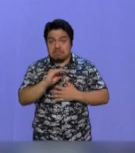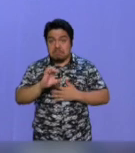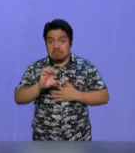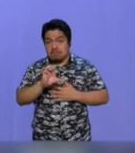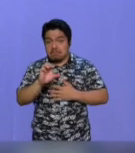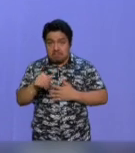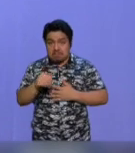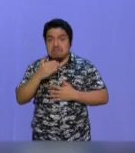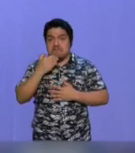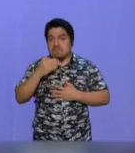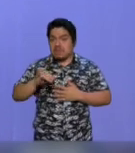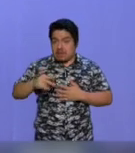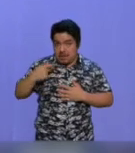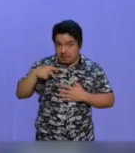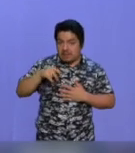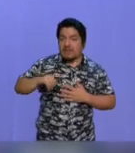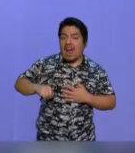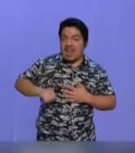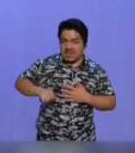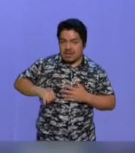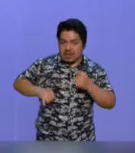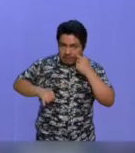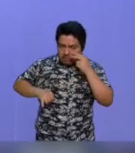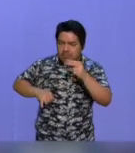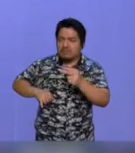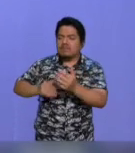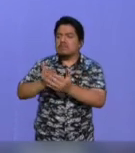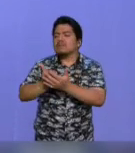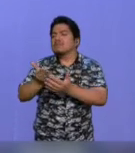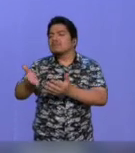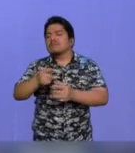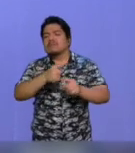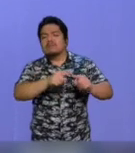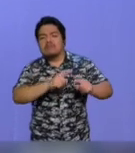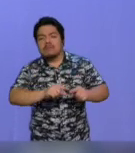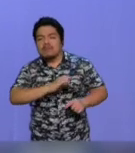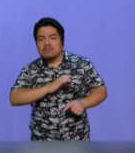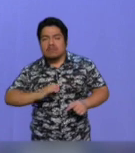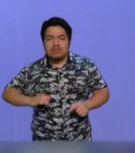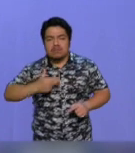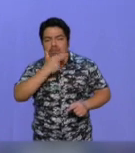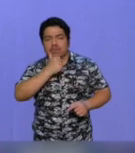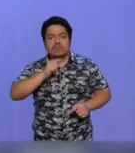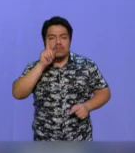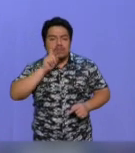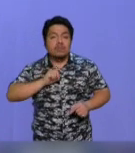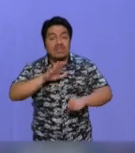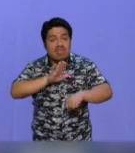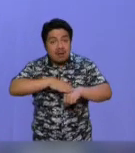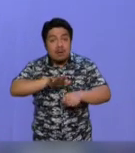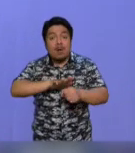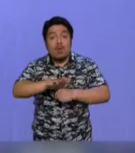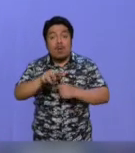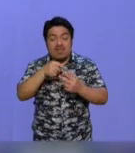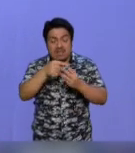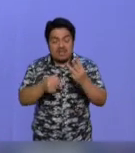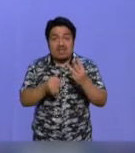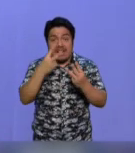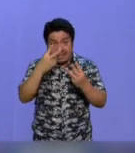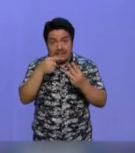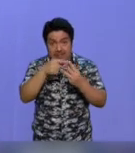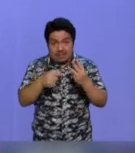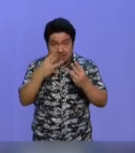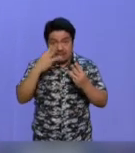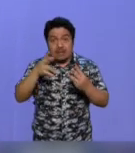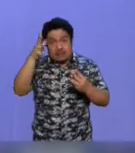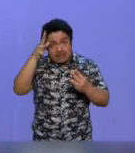un mayor interés de la ciudadanía por conocer las propuestas de las y los candidatos. De los encuentros más vistos destacan tres, los de las